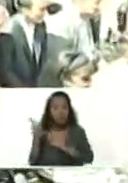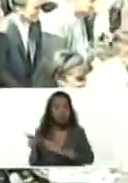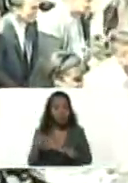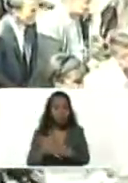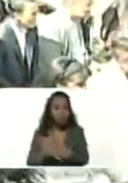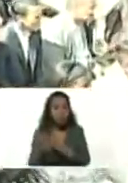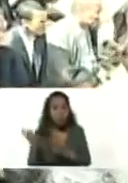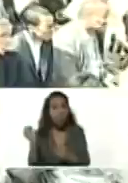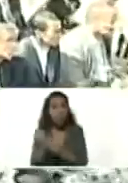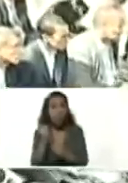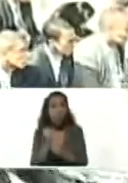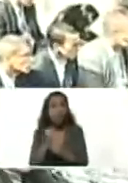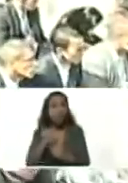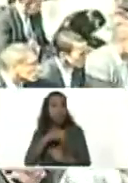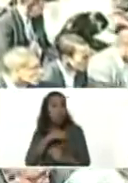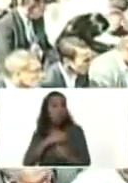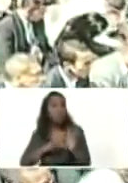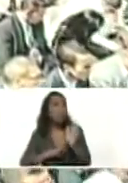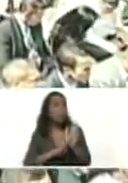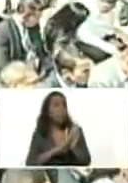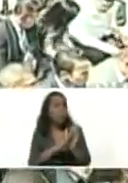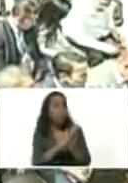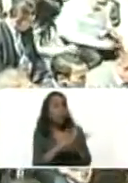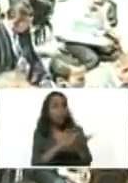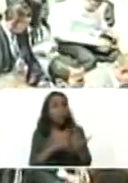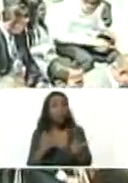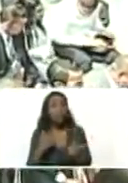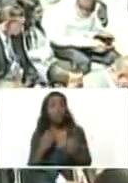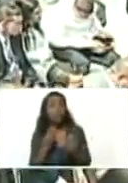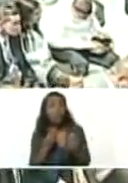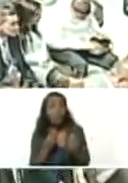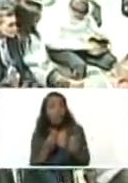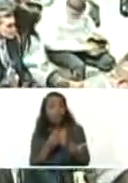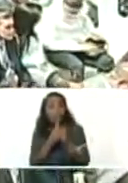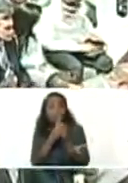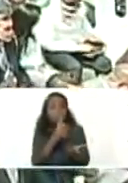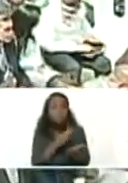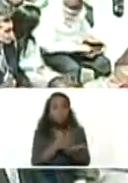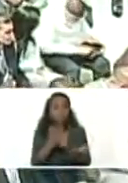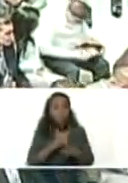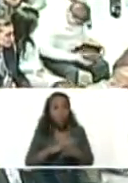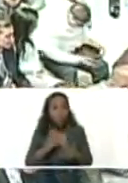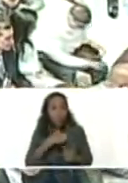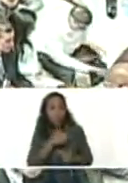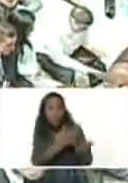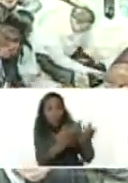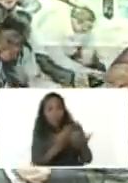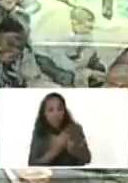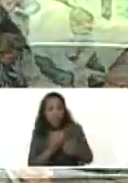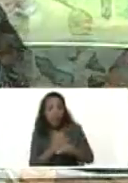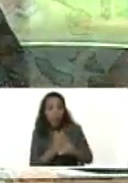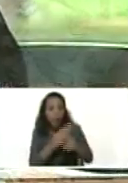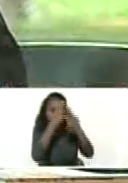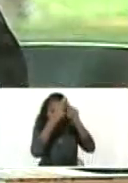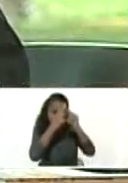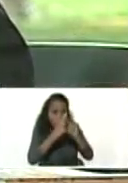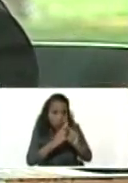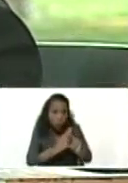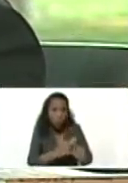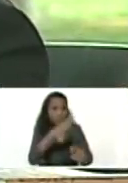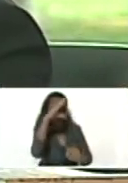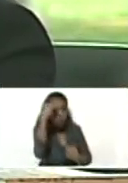Y esa labor que desarrollamos muy a la callada, porque queremos recibir primeramente la gloria, la honra de parte de